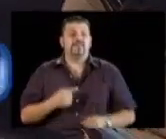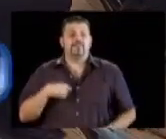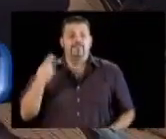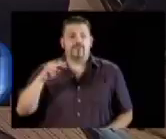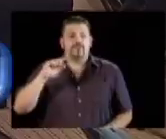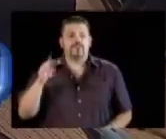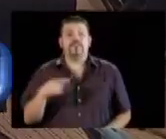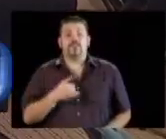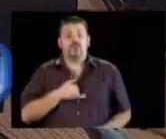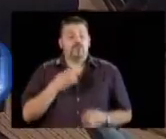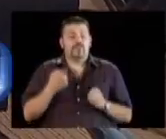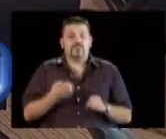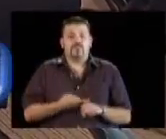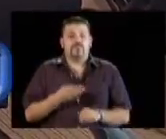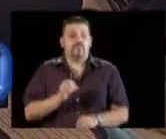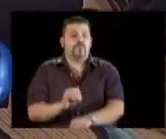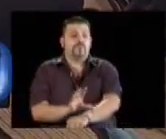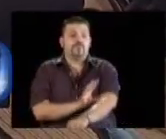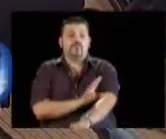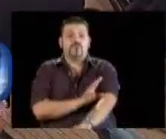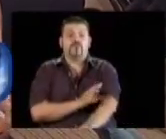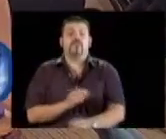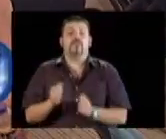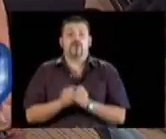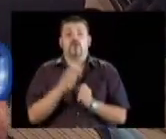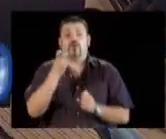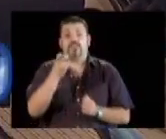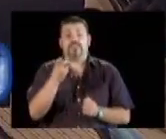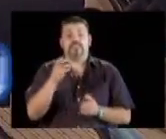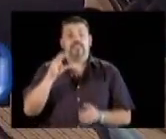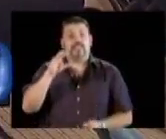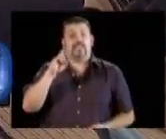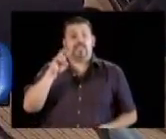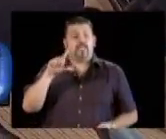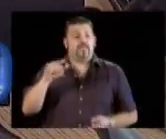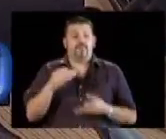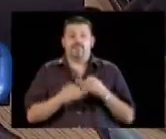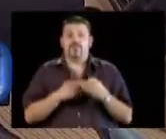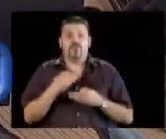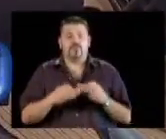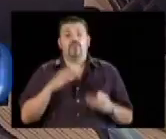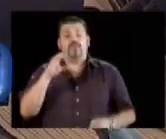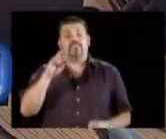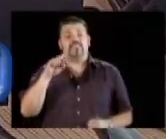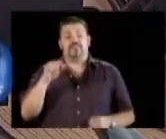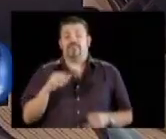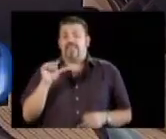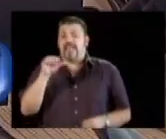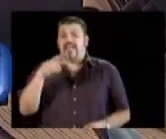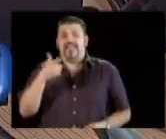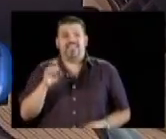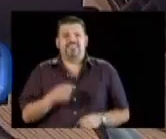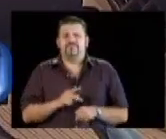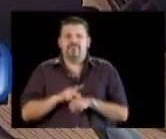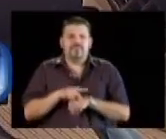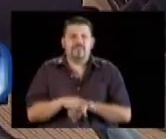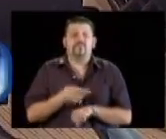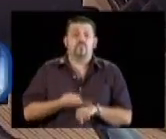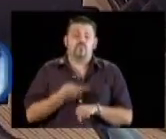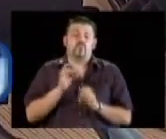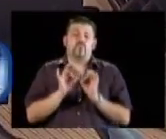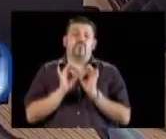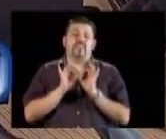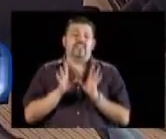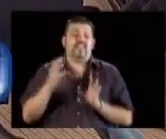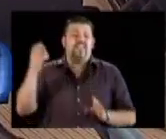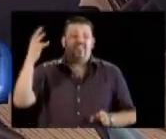Martínez y estoy muy emocionada con la crema, todas las cremas de Angelísima. Mi piel es demasiado delicada para